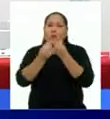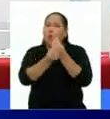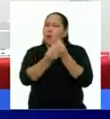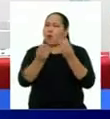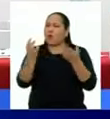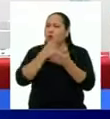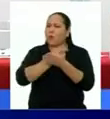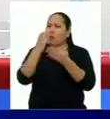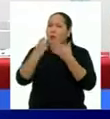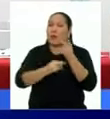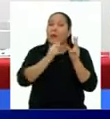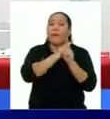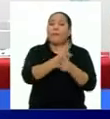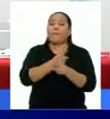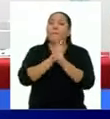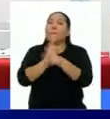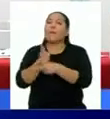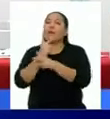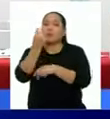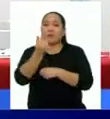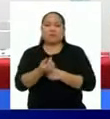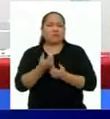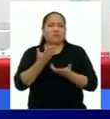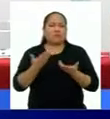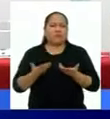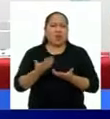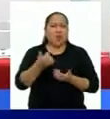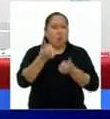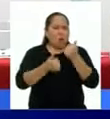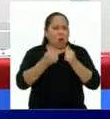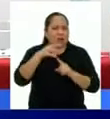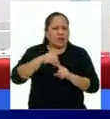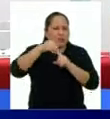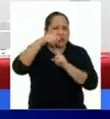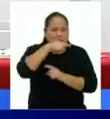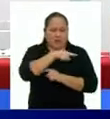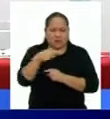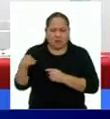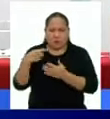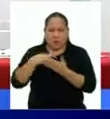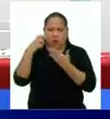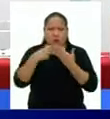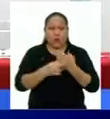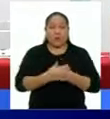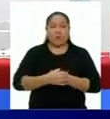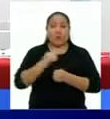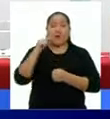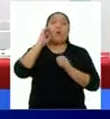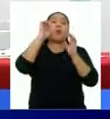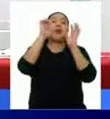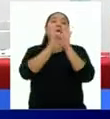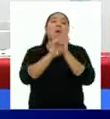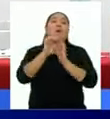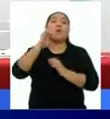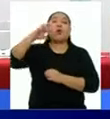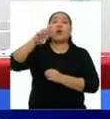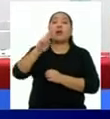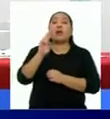programas crediticios. ¿Qué tienen de particular estos programas? En el caso de Reactiva Perú, por